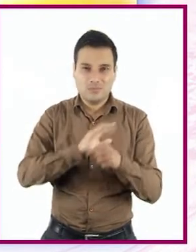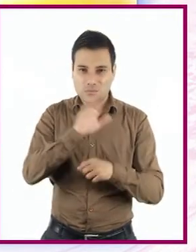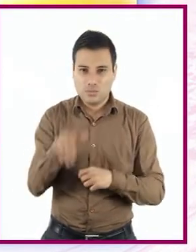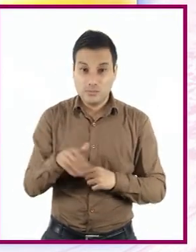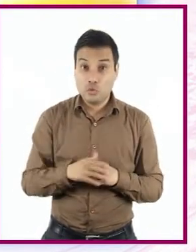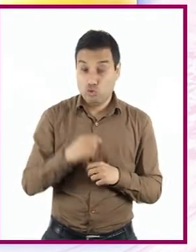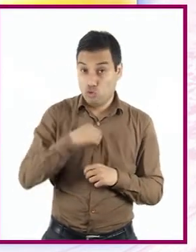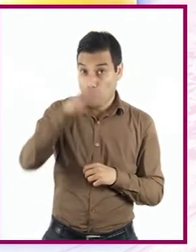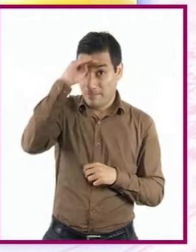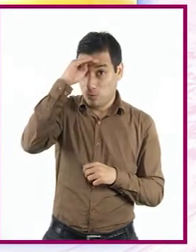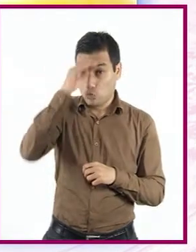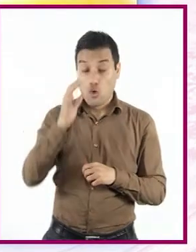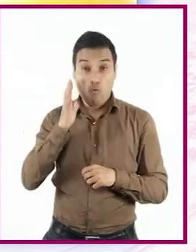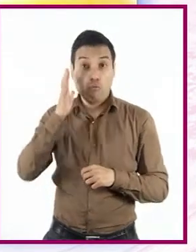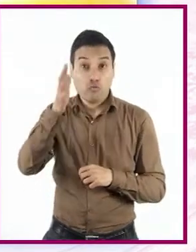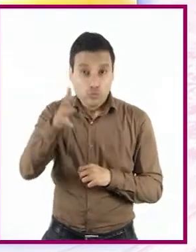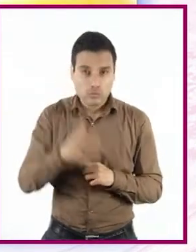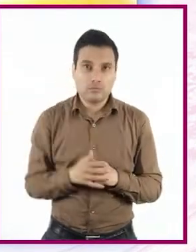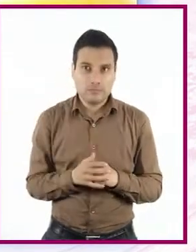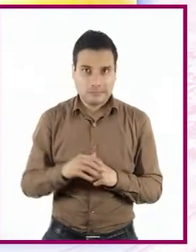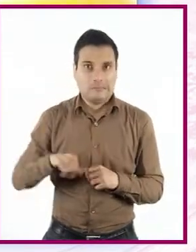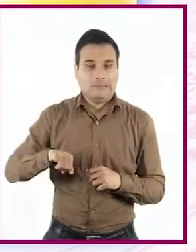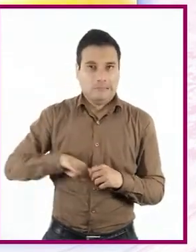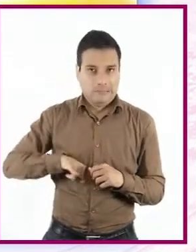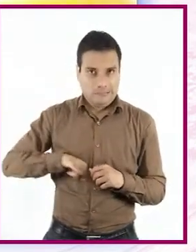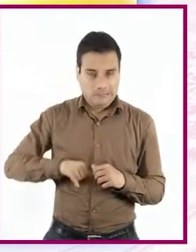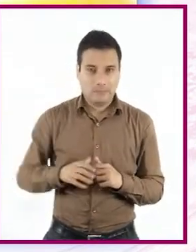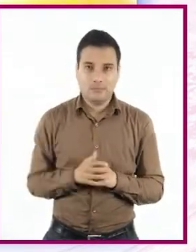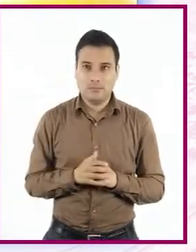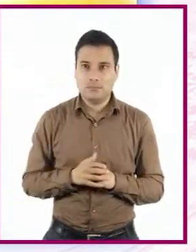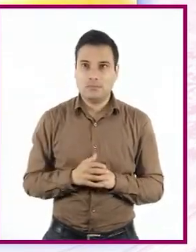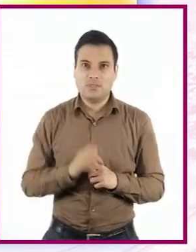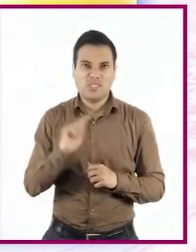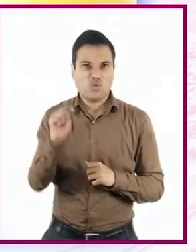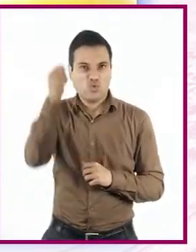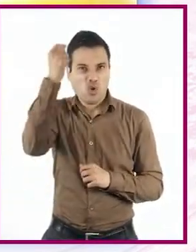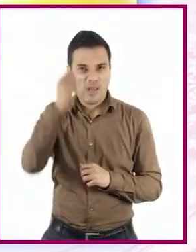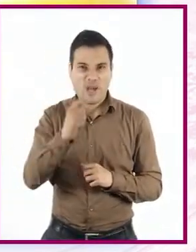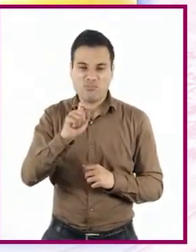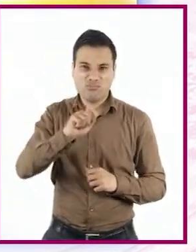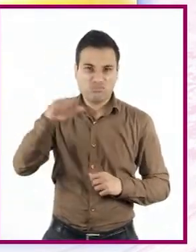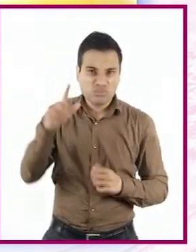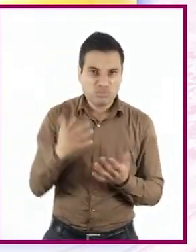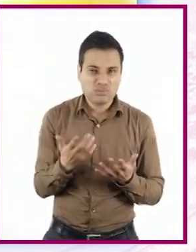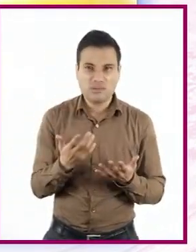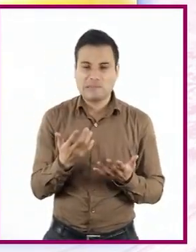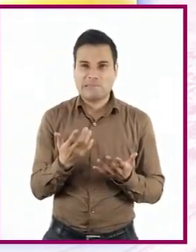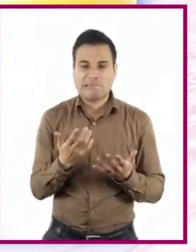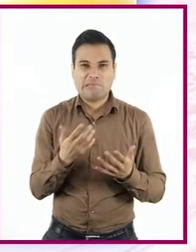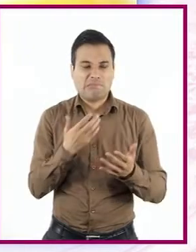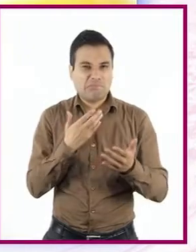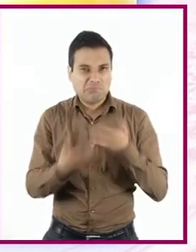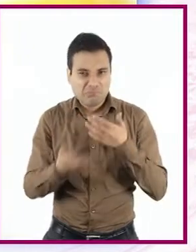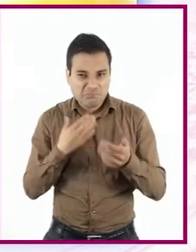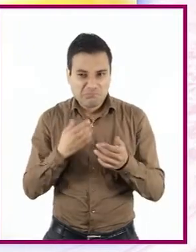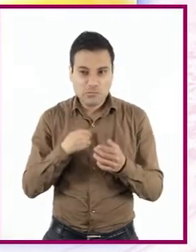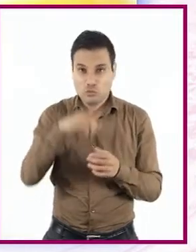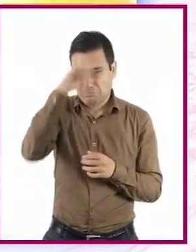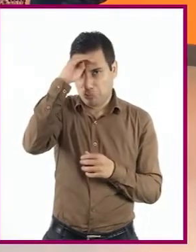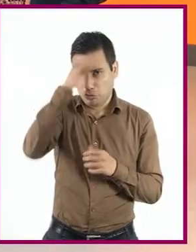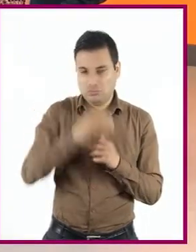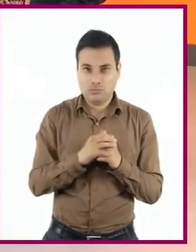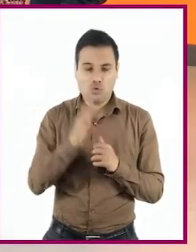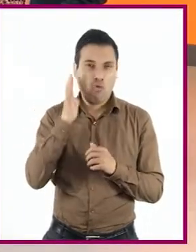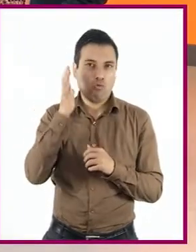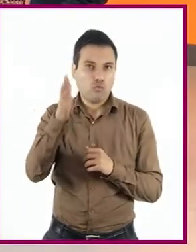que el futuro va a ser más interesante, va a haber más tecnología, va a estar muy avanzada. Yo imagino que habrá